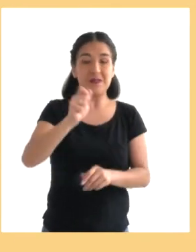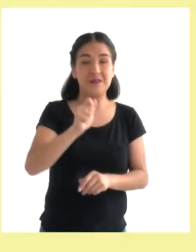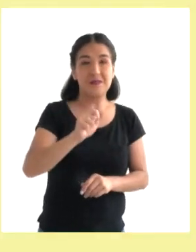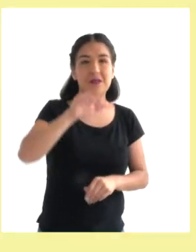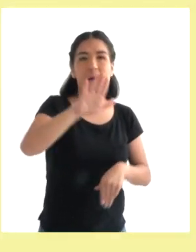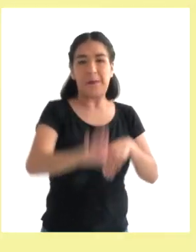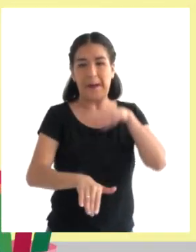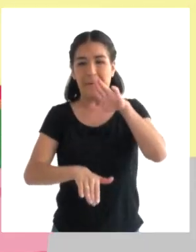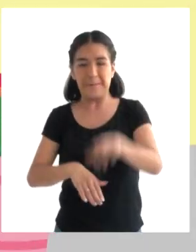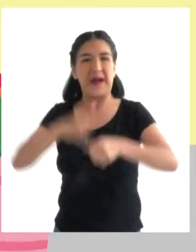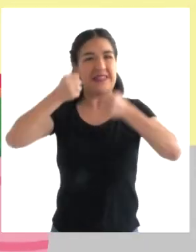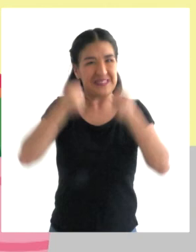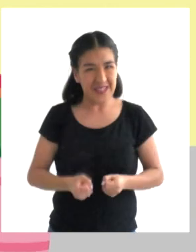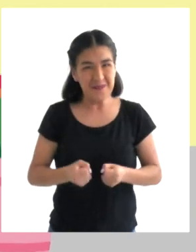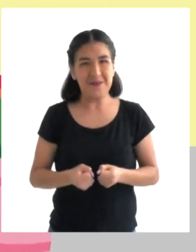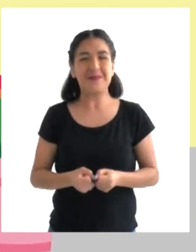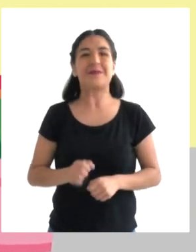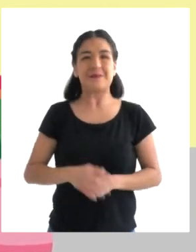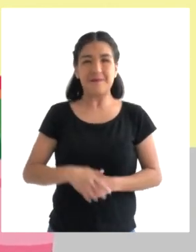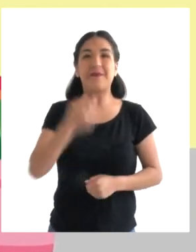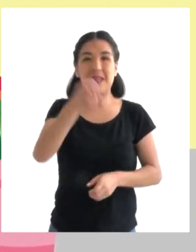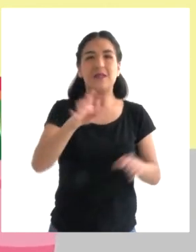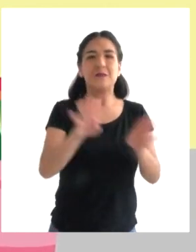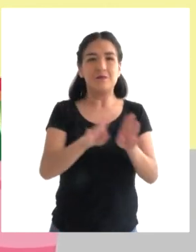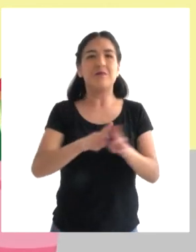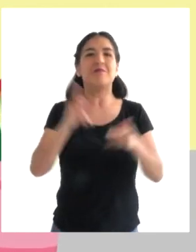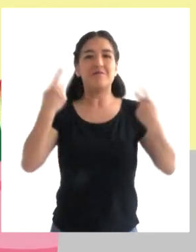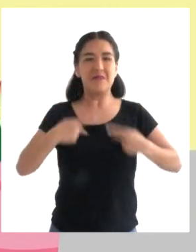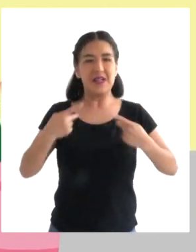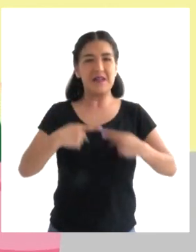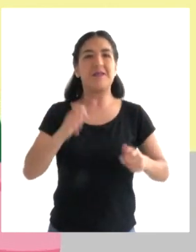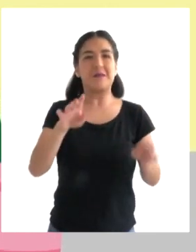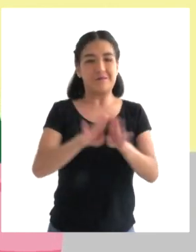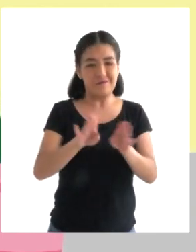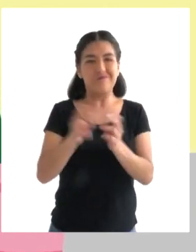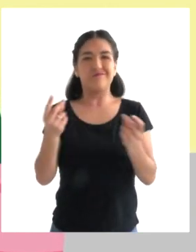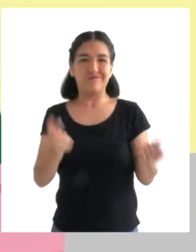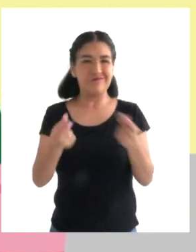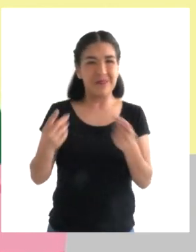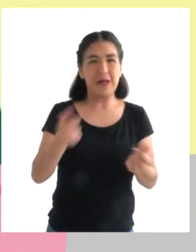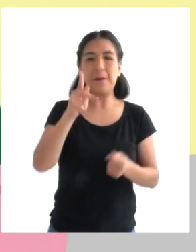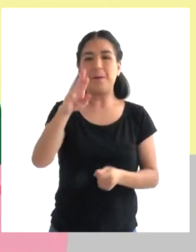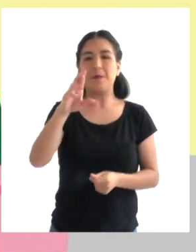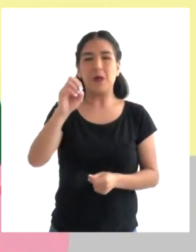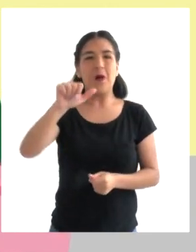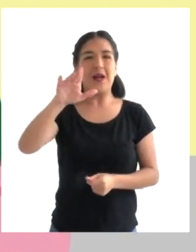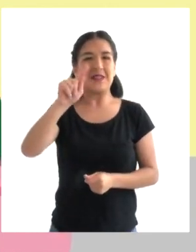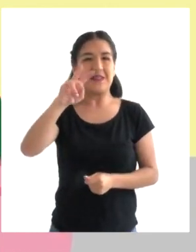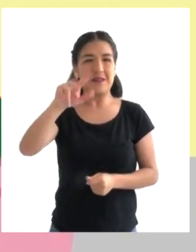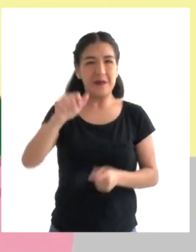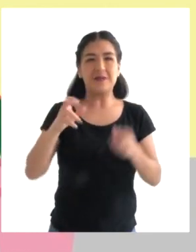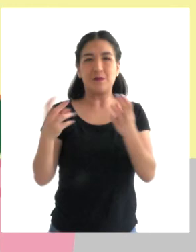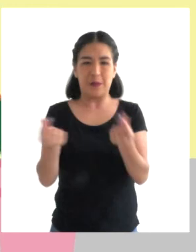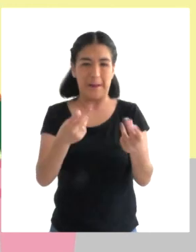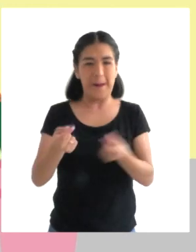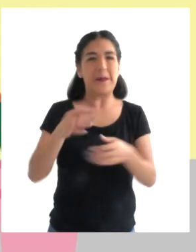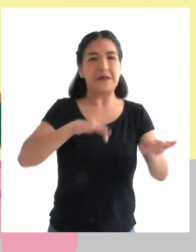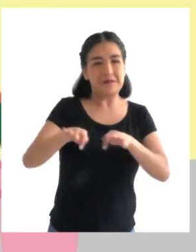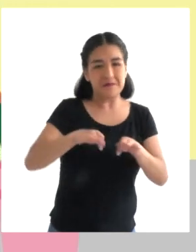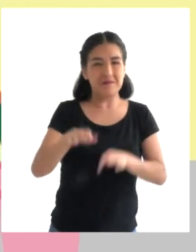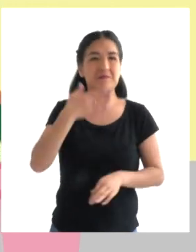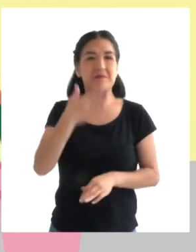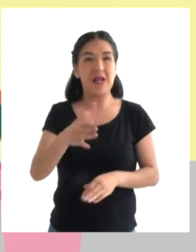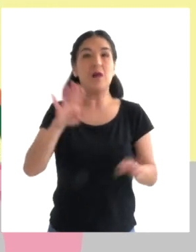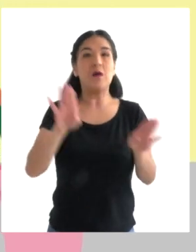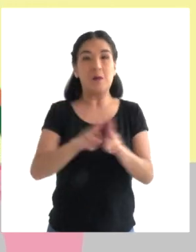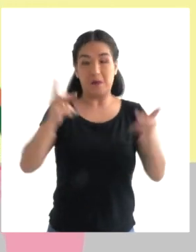guarache? Bueno, probablemente estaba hablando de una persona muy proactiva, porque efectivamente las personas proactivas